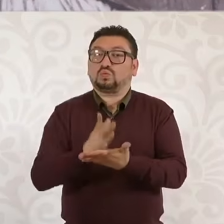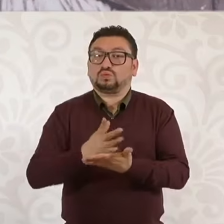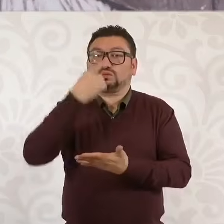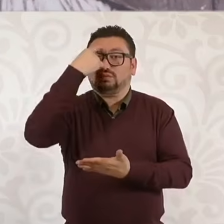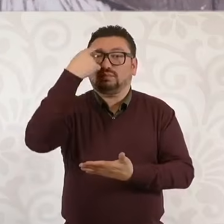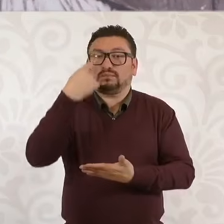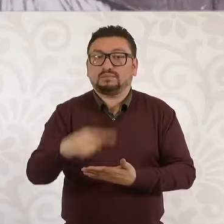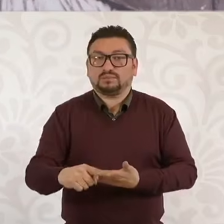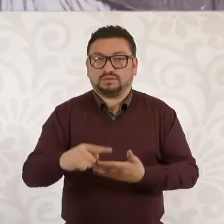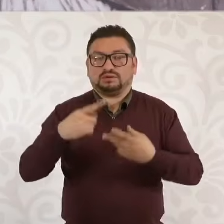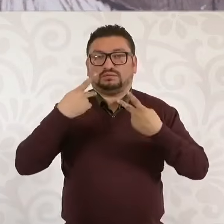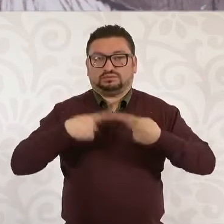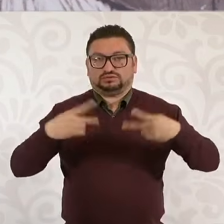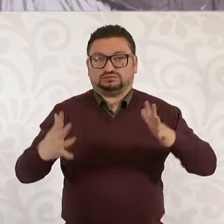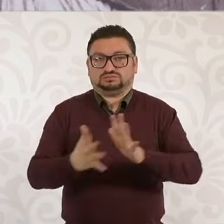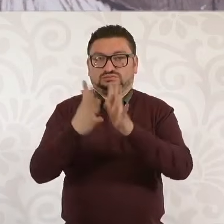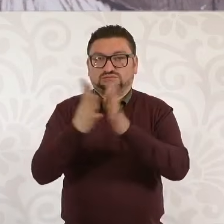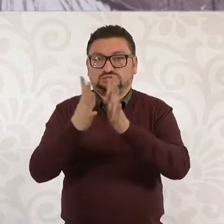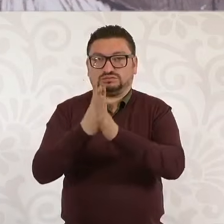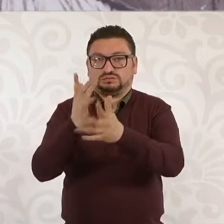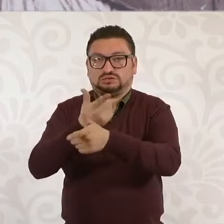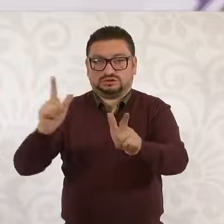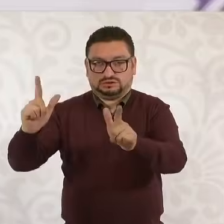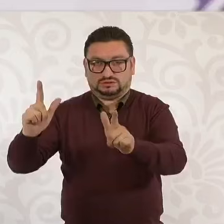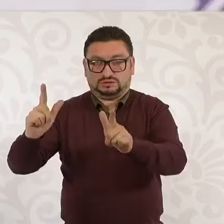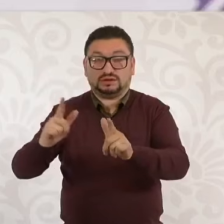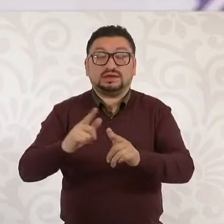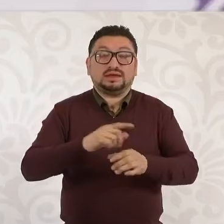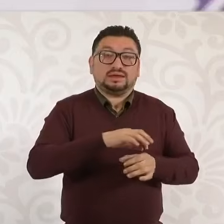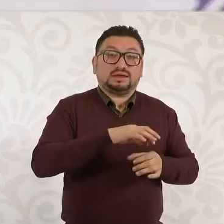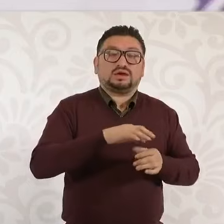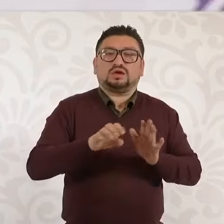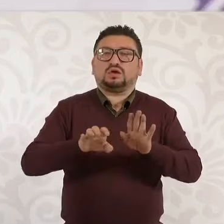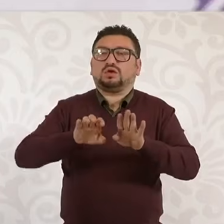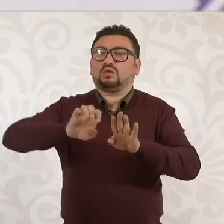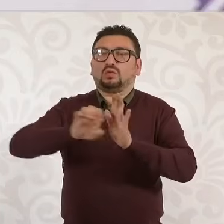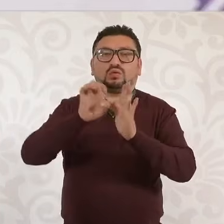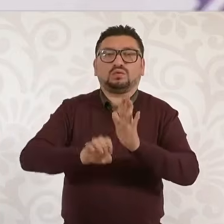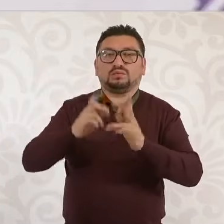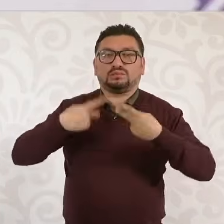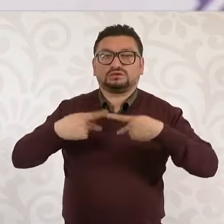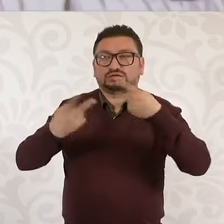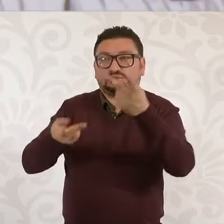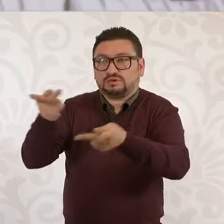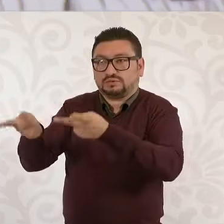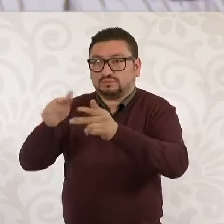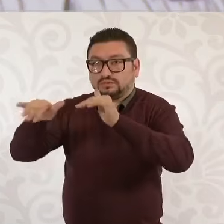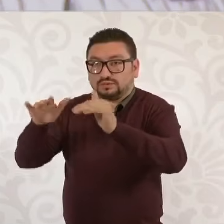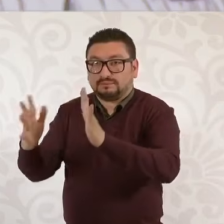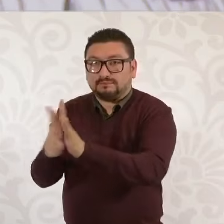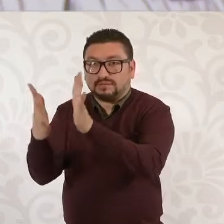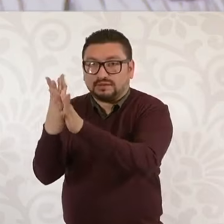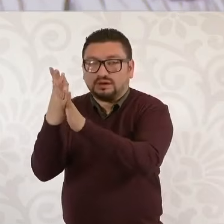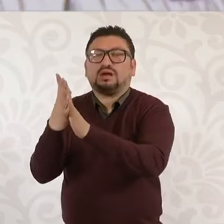la democracia participativa, no para las elecciones. Solo la participativa. Solo la participativa.